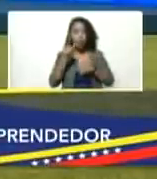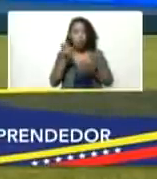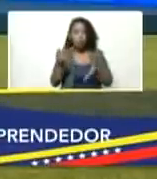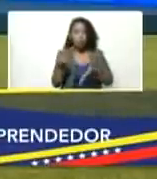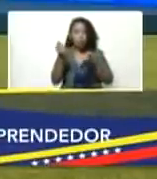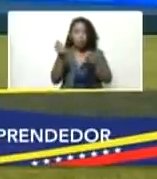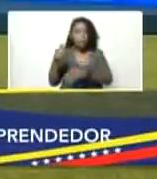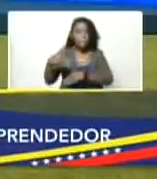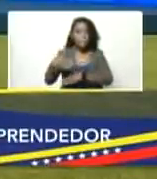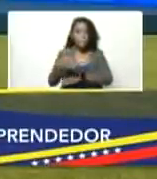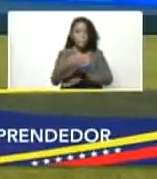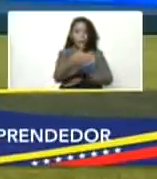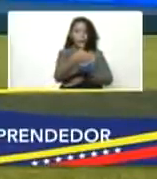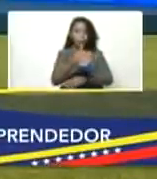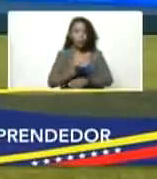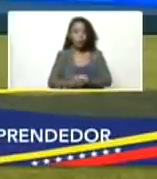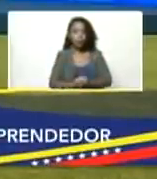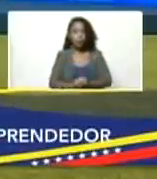pescado,